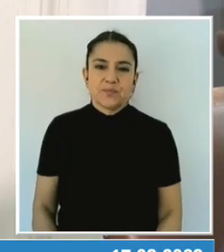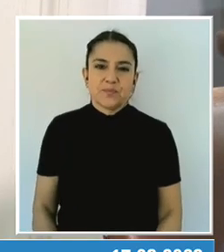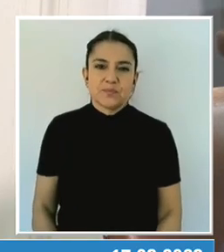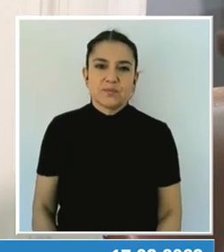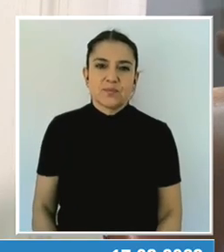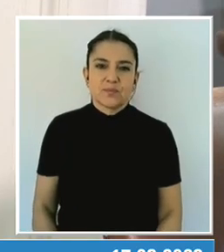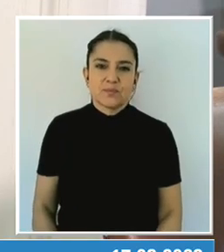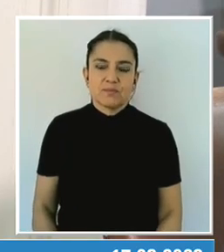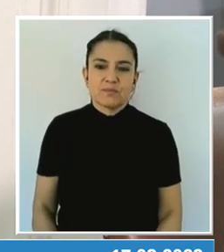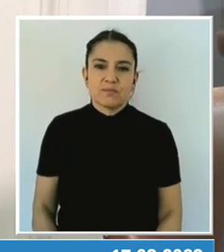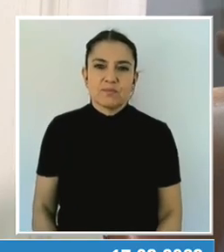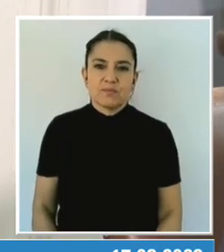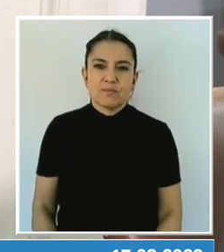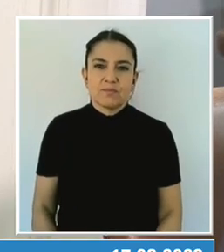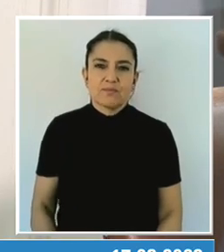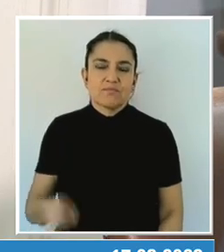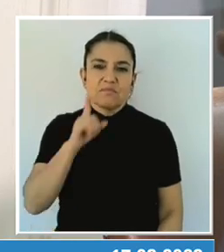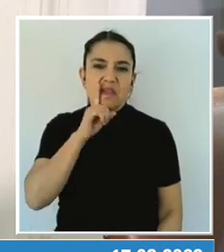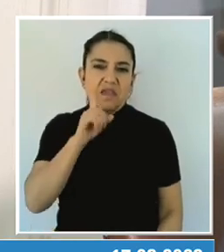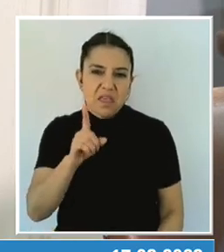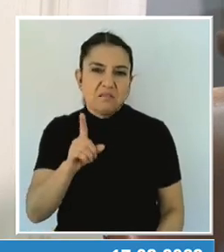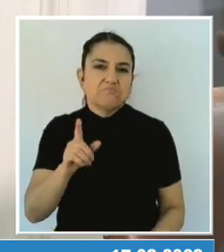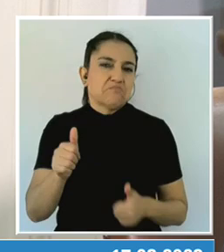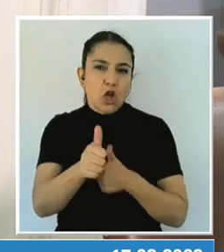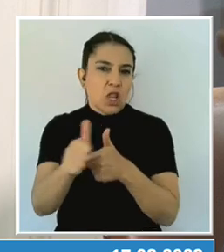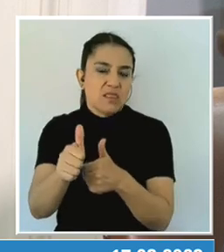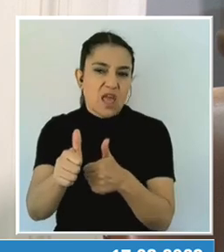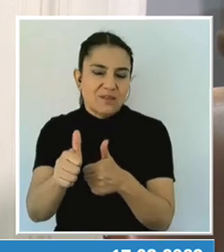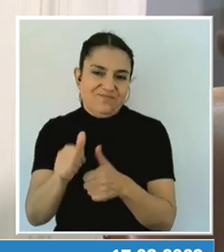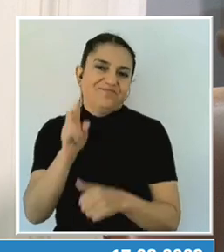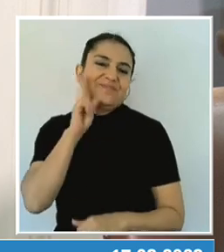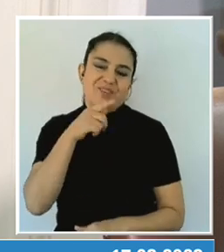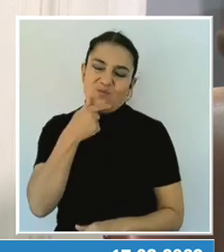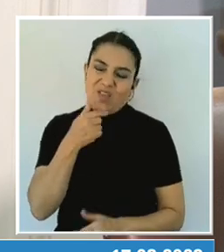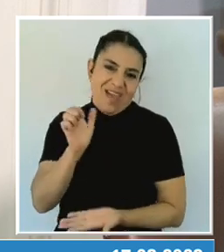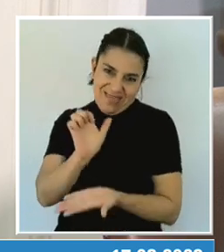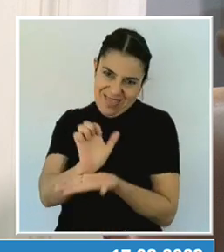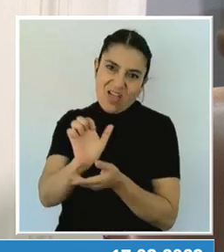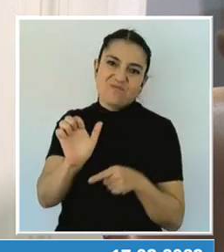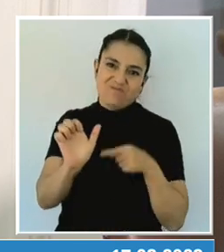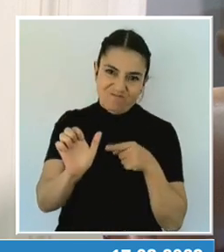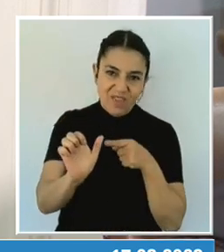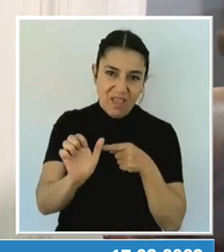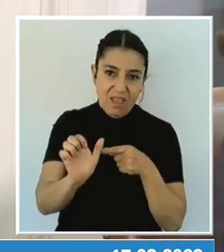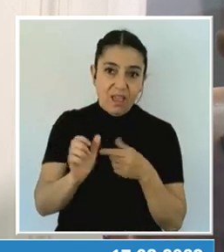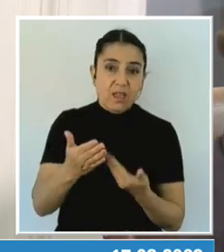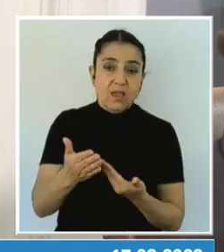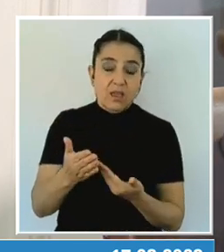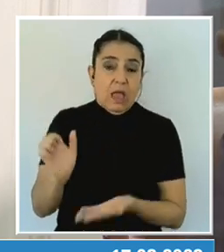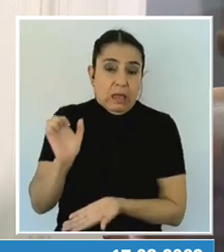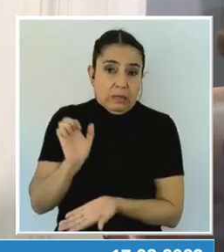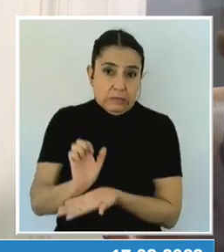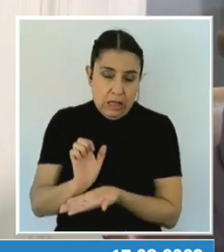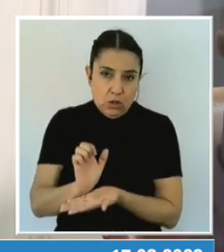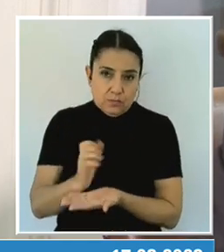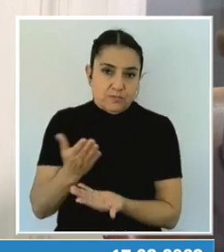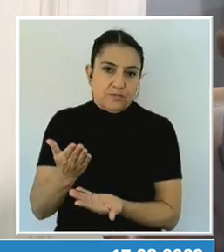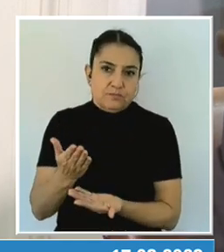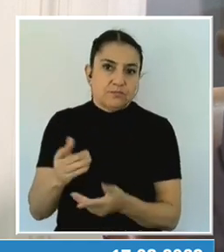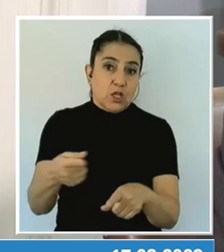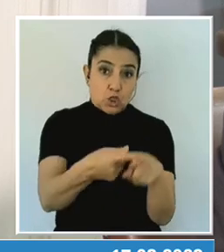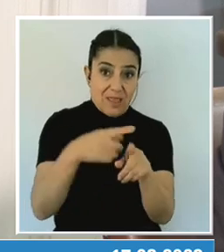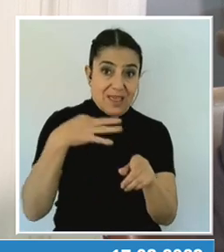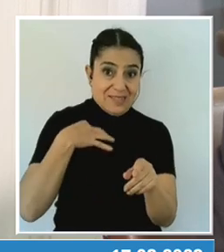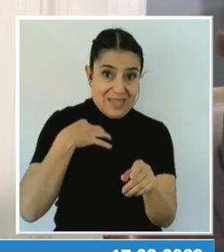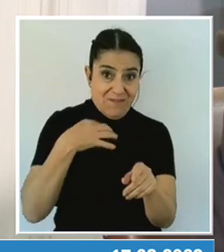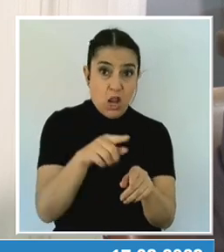¿Quién debe orientarlo? Sin duda el Estado. El Estado no va a ser la sociedad civil la que oriente el bien común. Si el